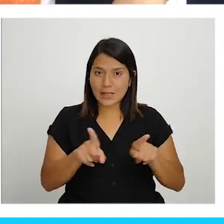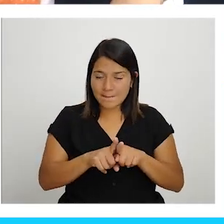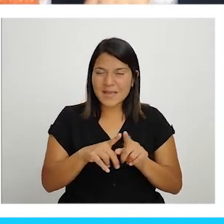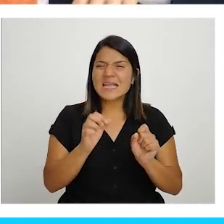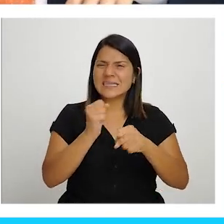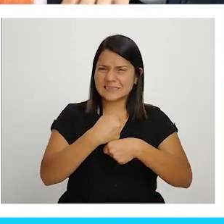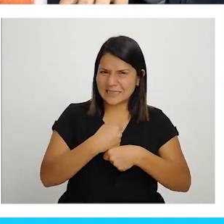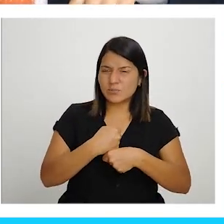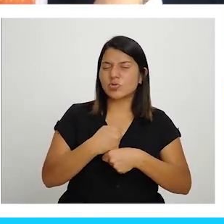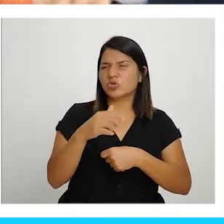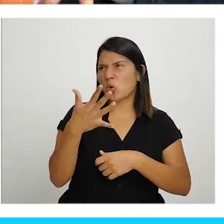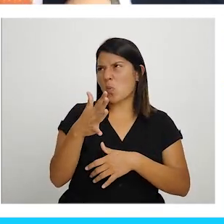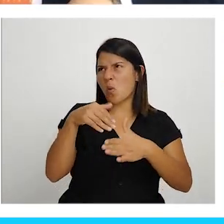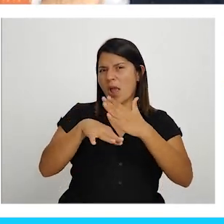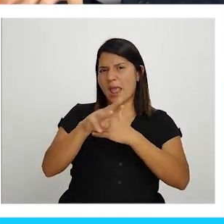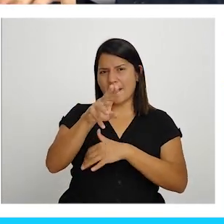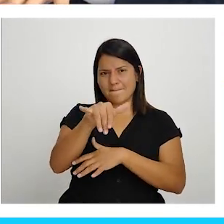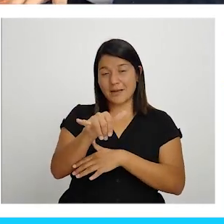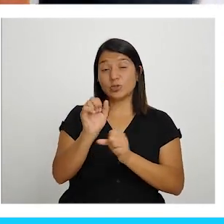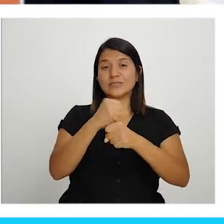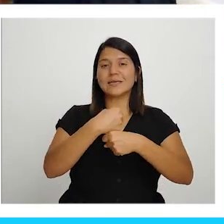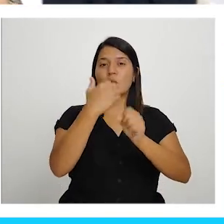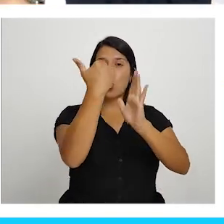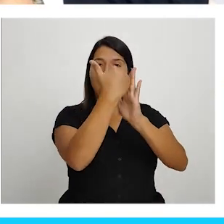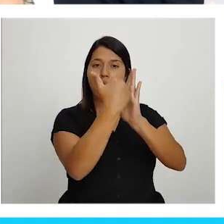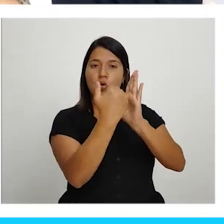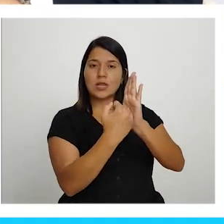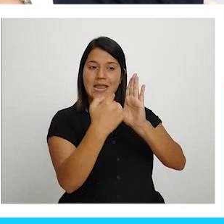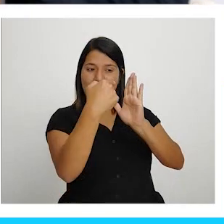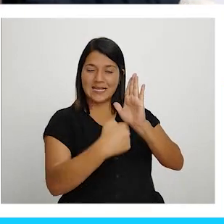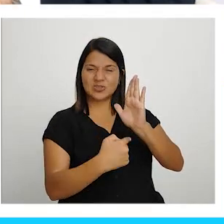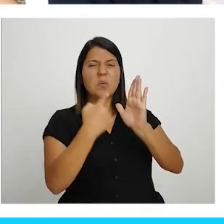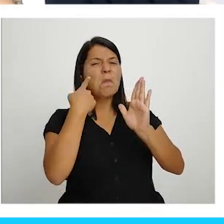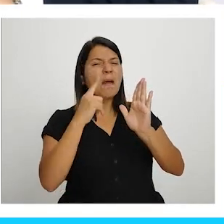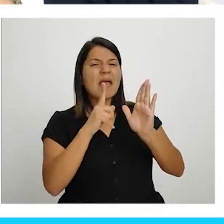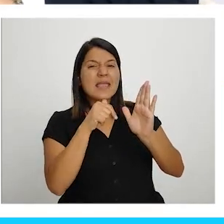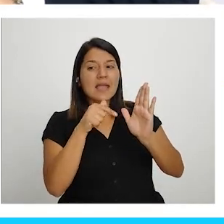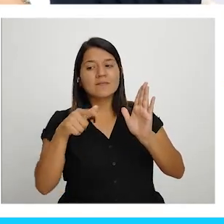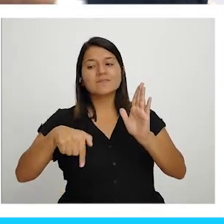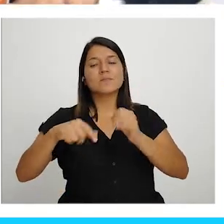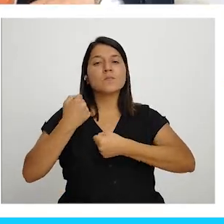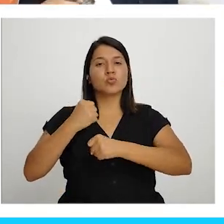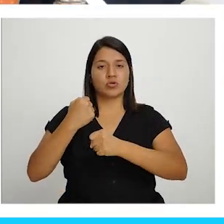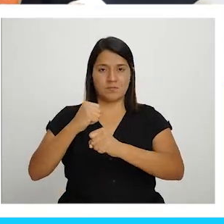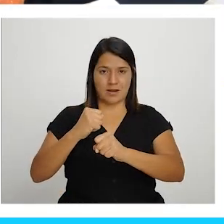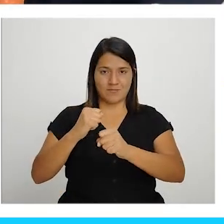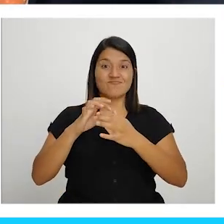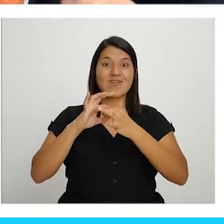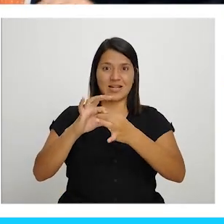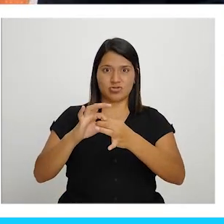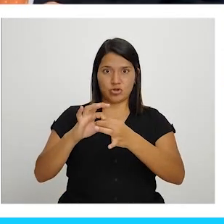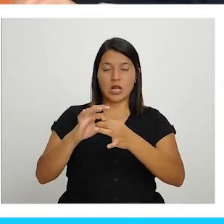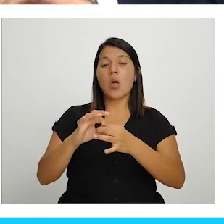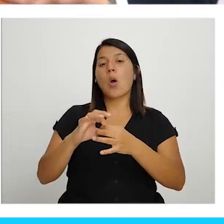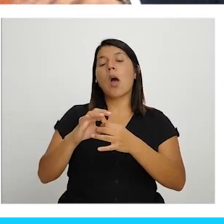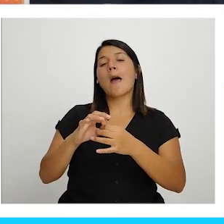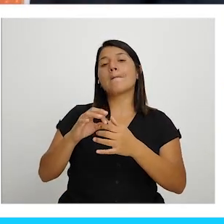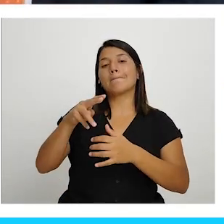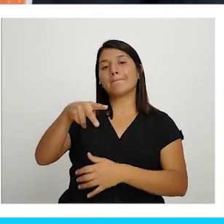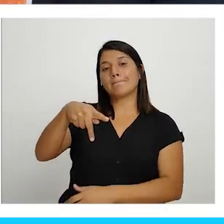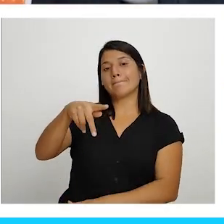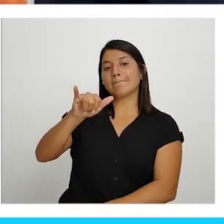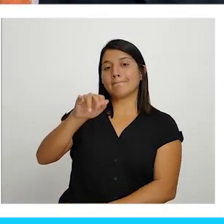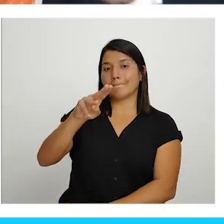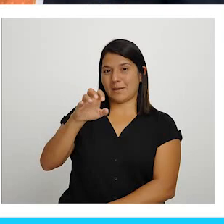mayo, una guía para gobiernos locales sobre emprendimiento. Ahí hay todas las buenas prácticas que los